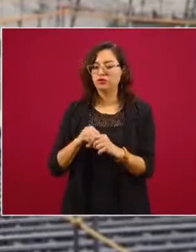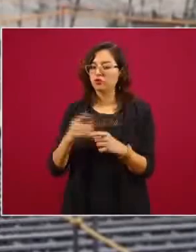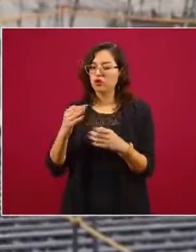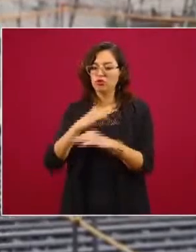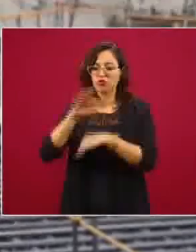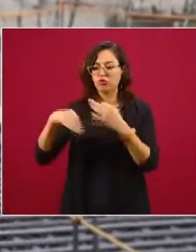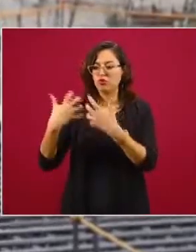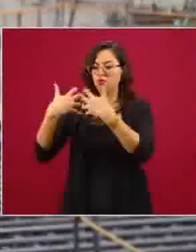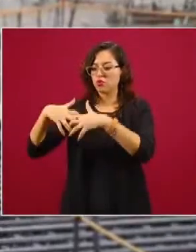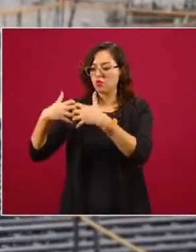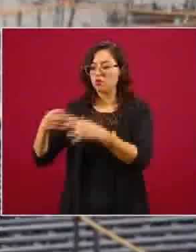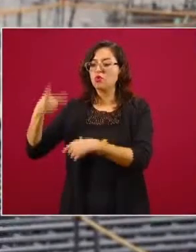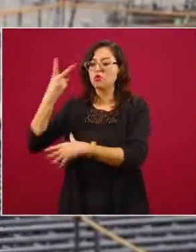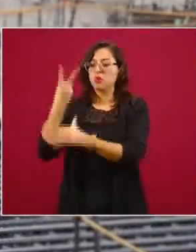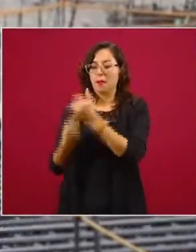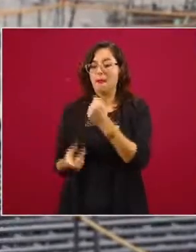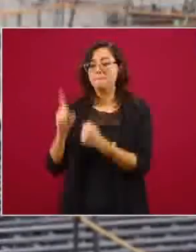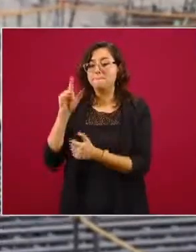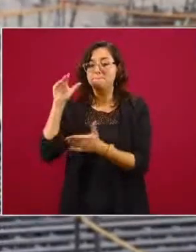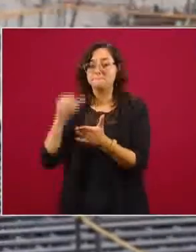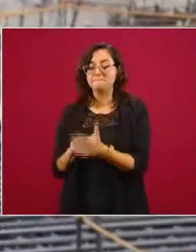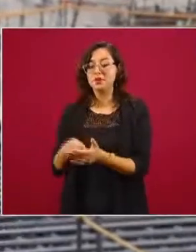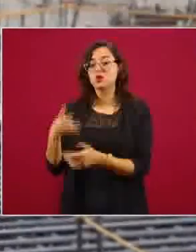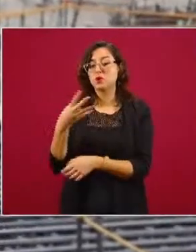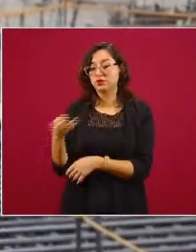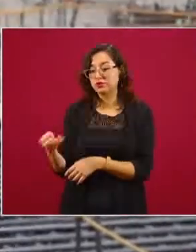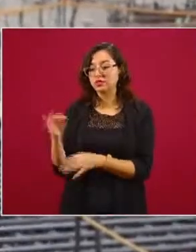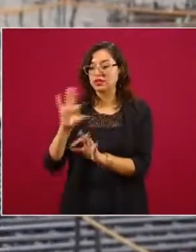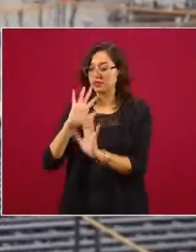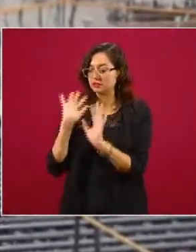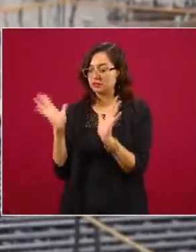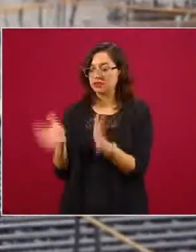combinada, 1.442 pilas, y hoy estamos en